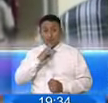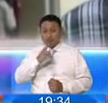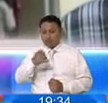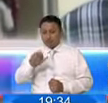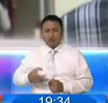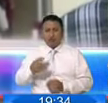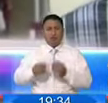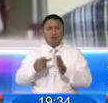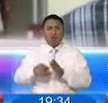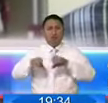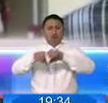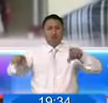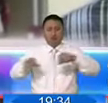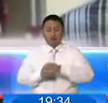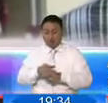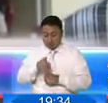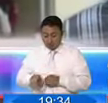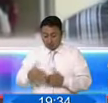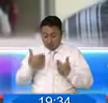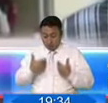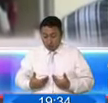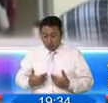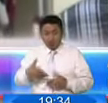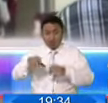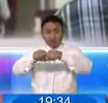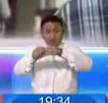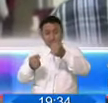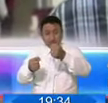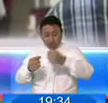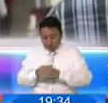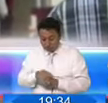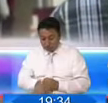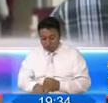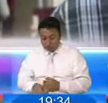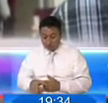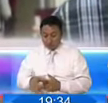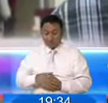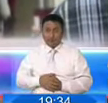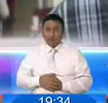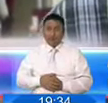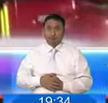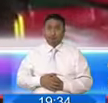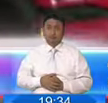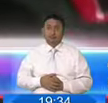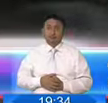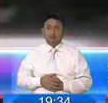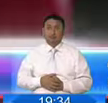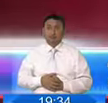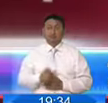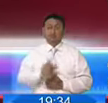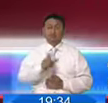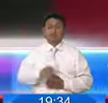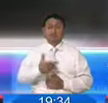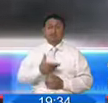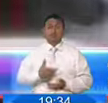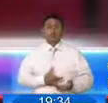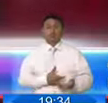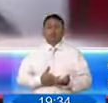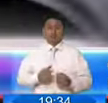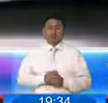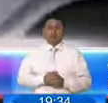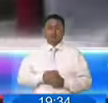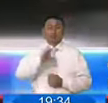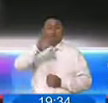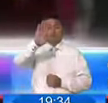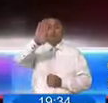y ahí se encuentra con los cadáveres y abajo en la toma de agua personal del cuerpo de bomberos del cantón bolívar